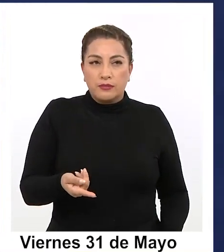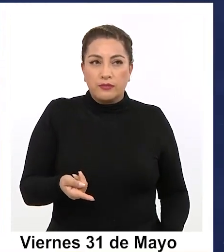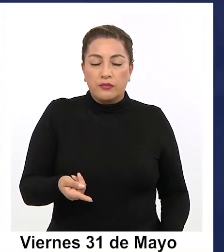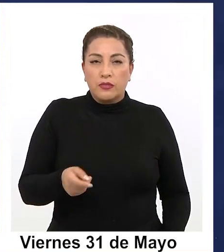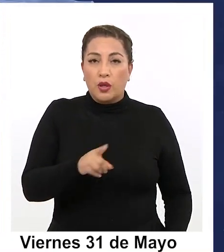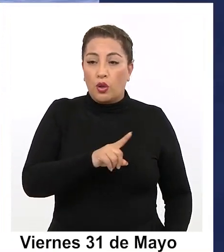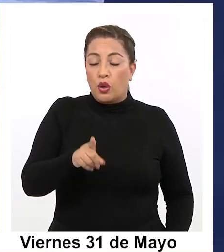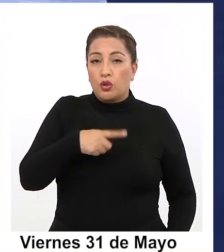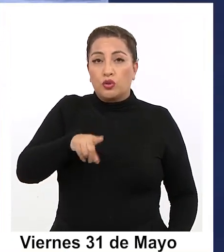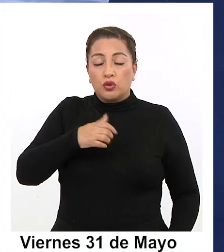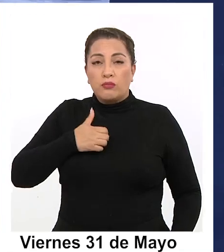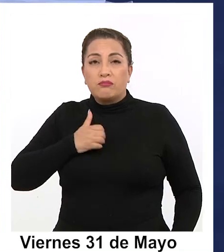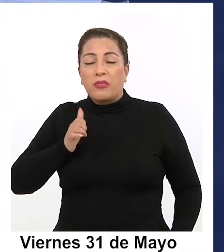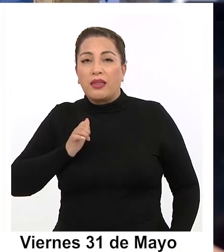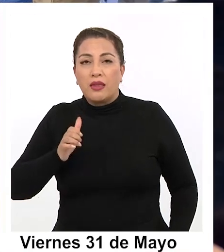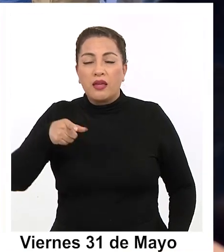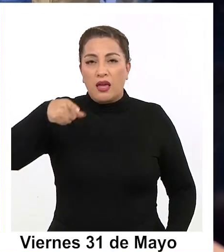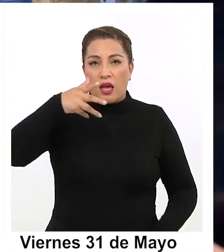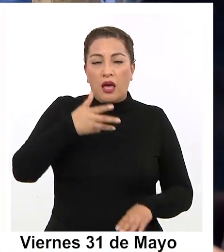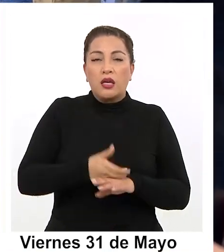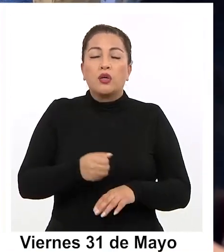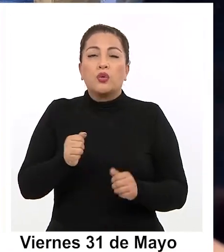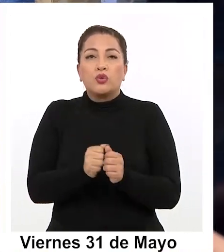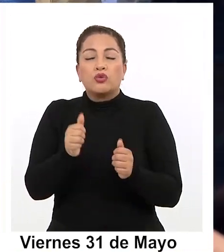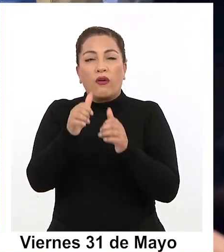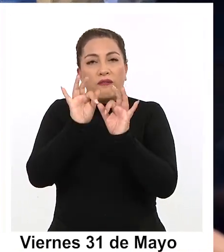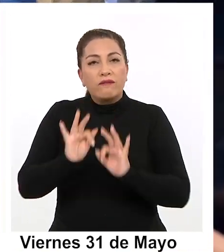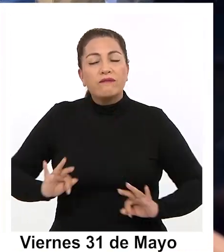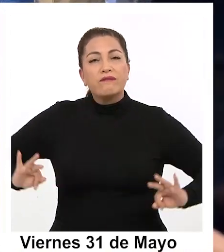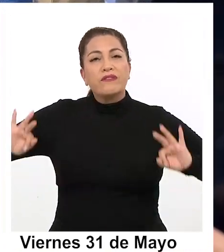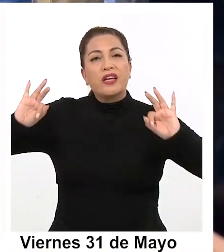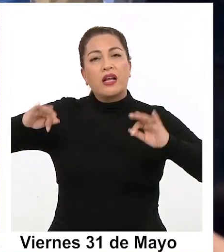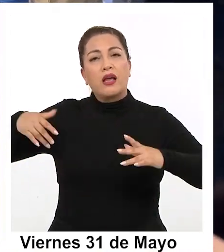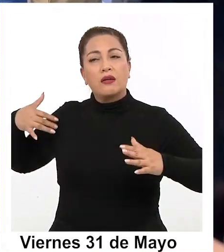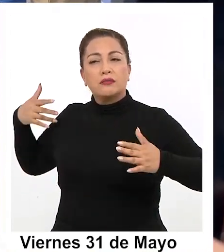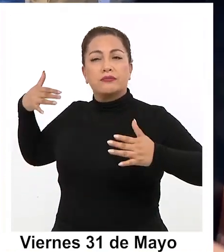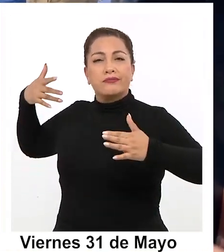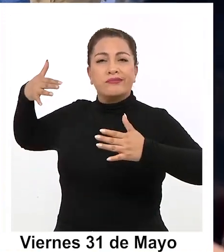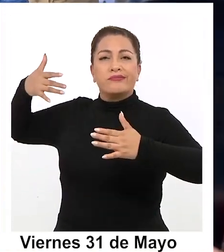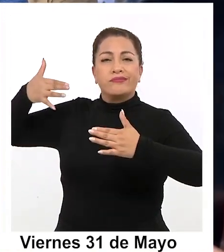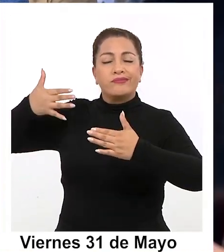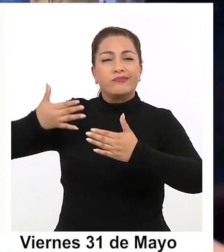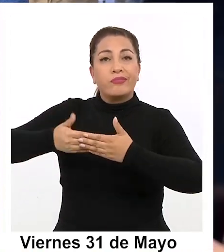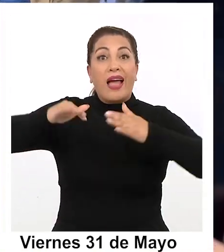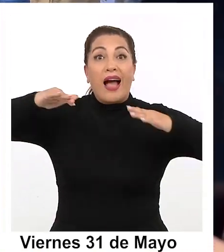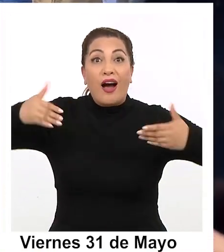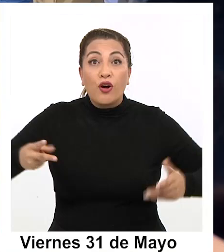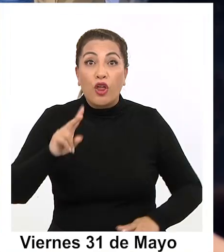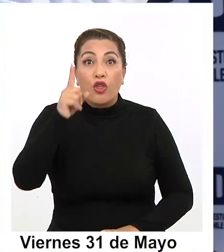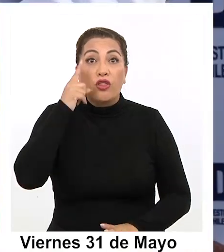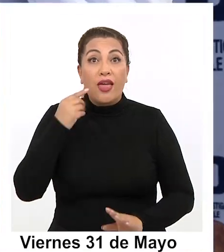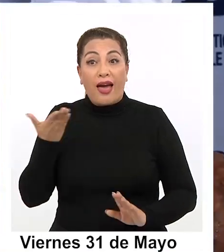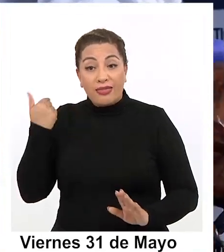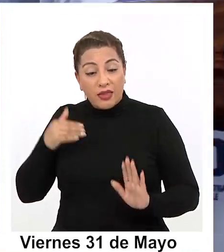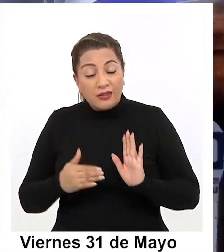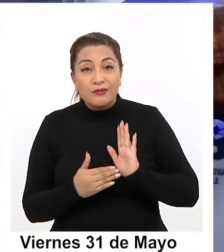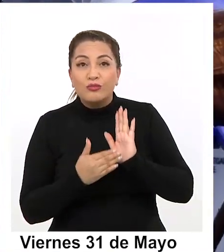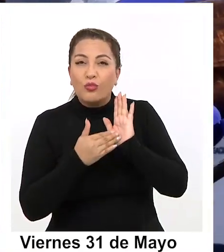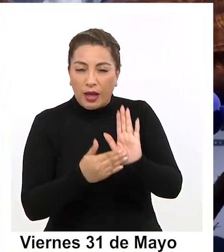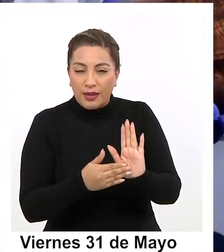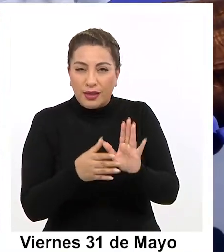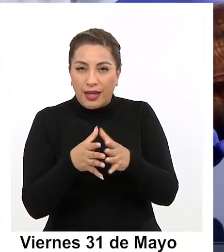policía de investigaciones ha desarrollado junto con la fiscalía un trabajo de largo aliento que permitió lo que ustedes vieron hace dos días